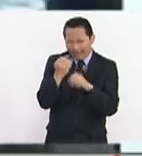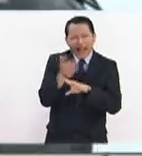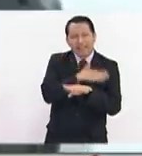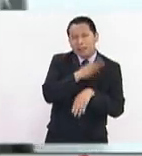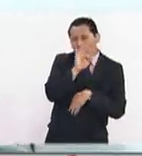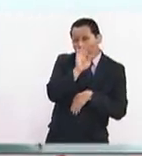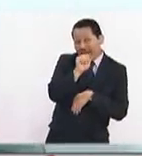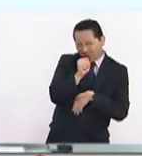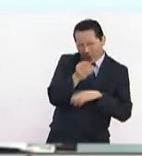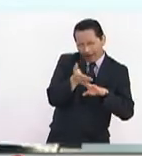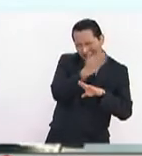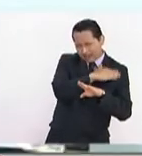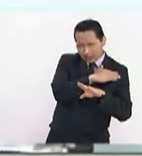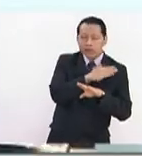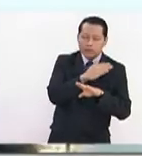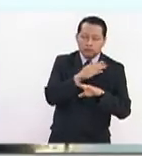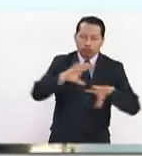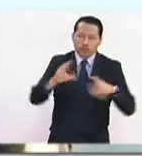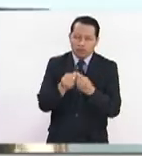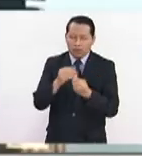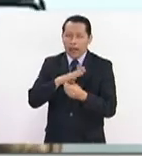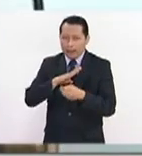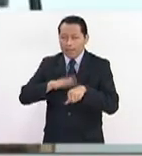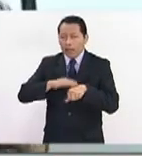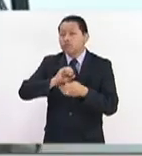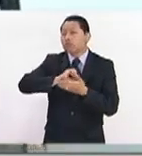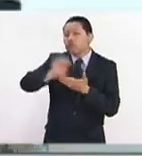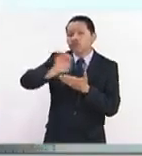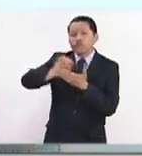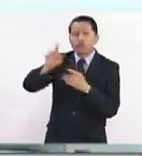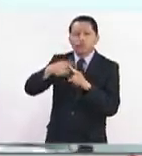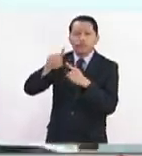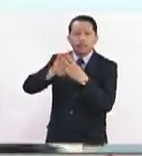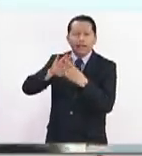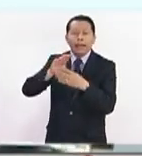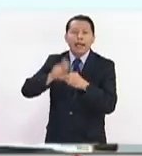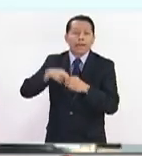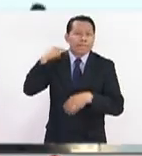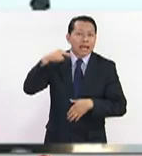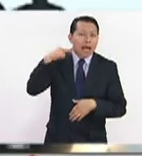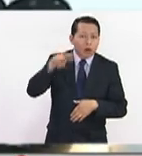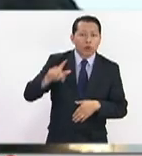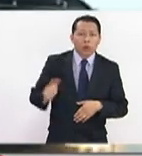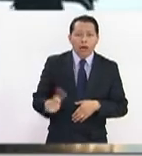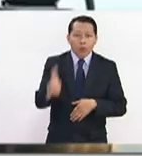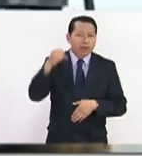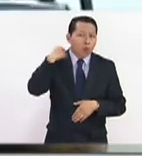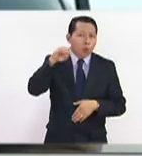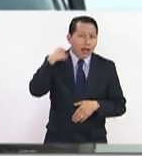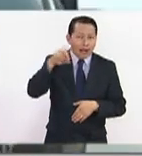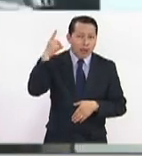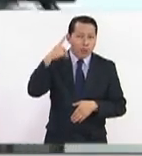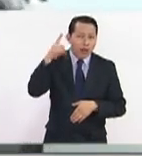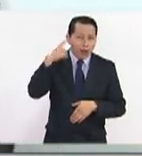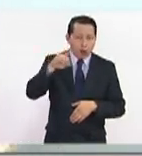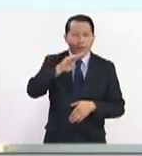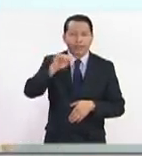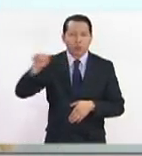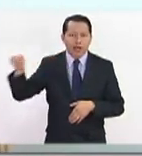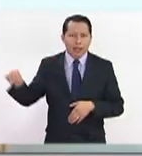de semanas anteriores. Los reclusos fueron enviados a centros de readaptación en Veracruz, Guanajuato, Oaxaca, Durango y